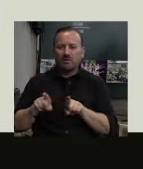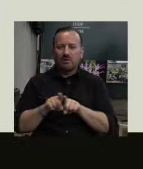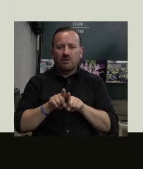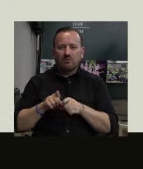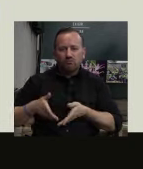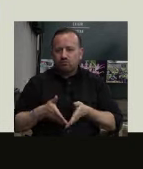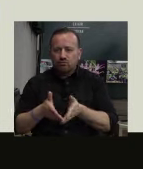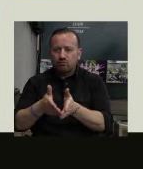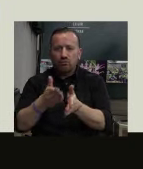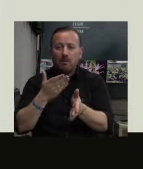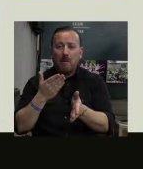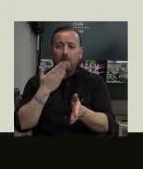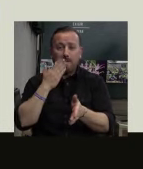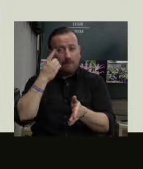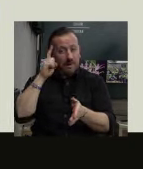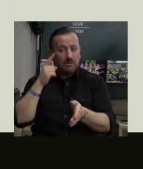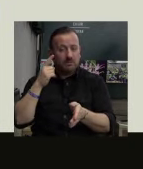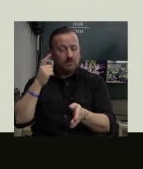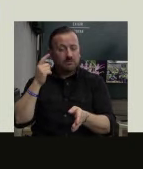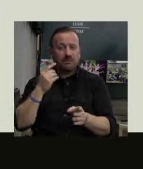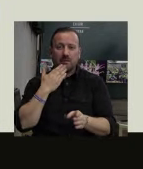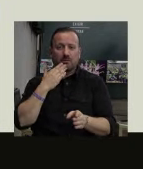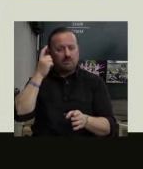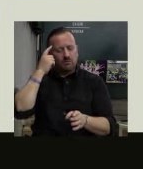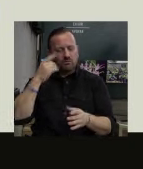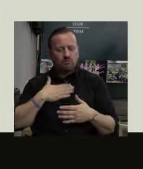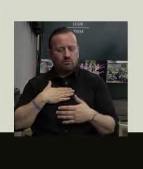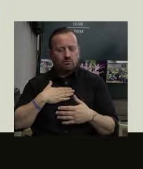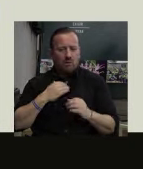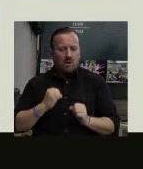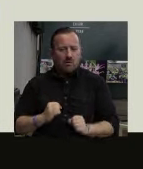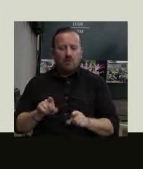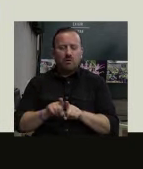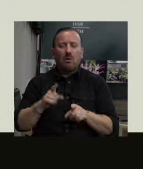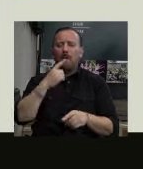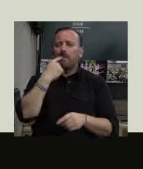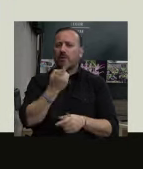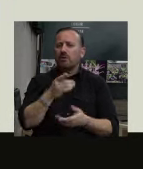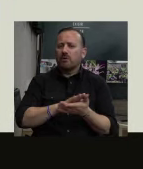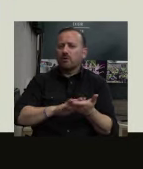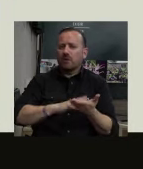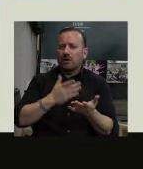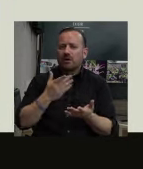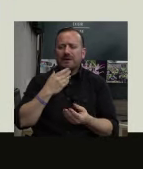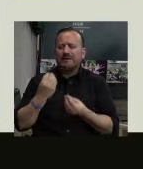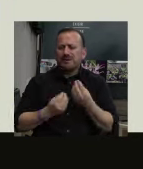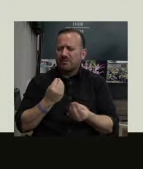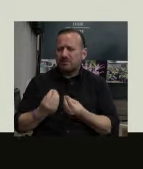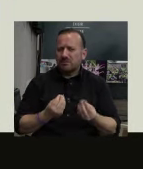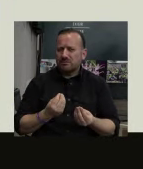directivas pero también creer en el boton up la pregunta de la prospectiva también es que podría